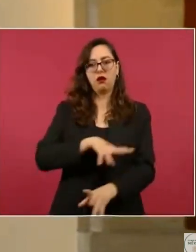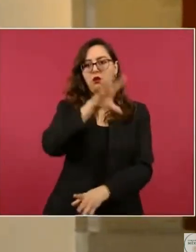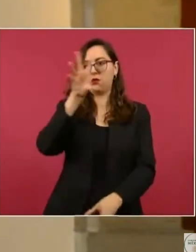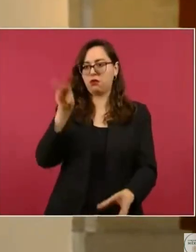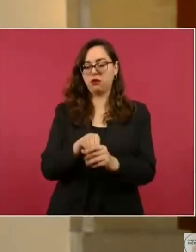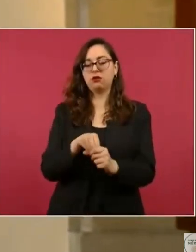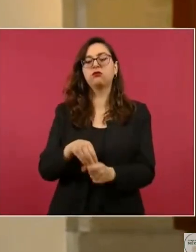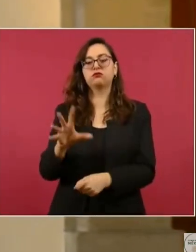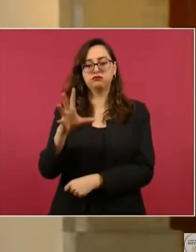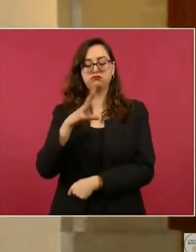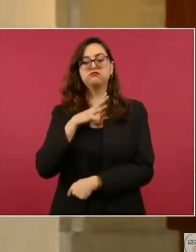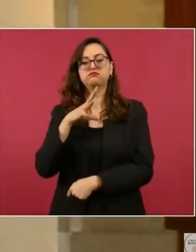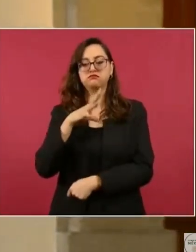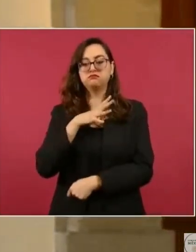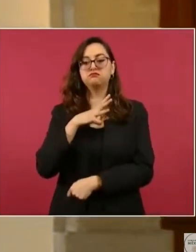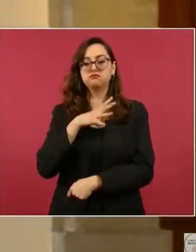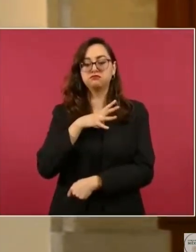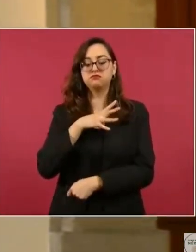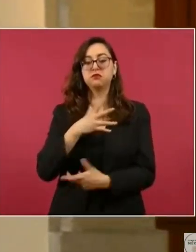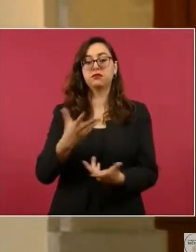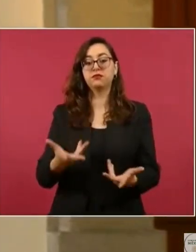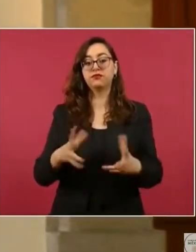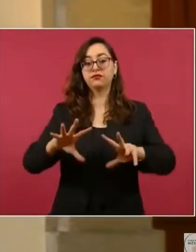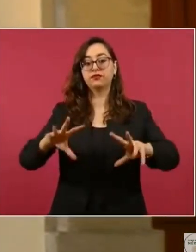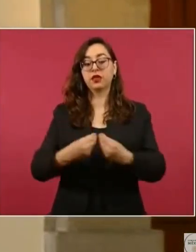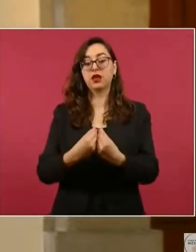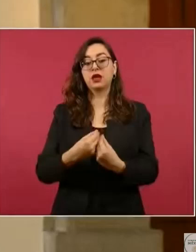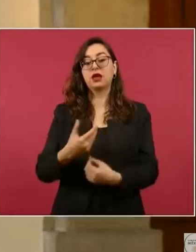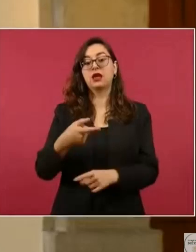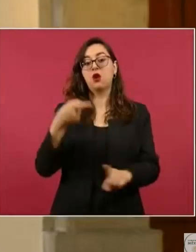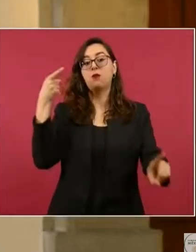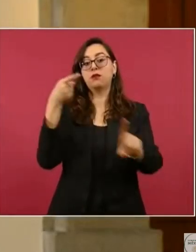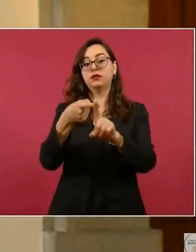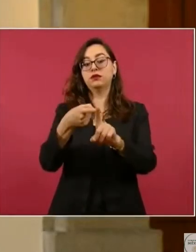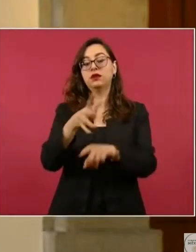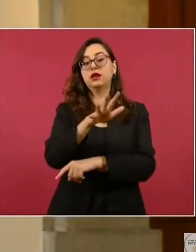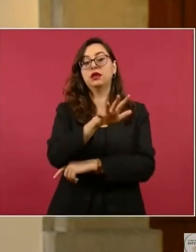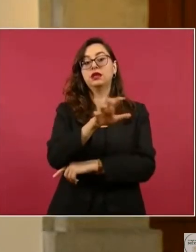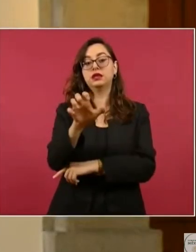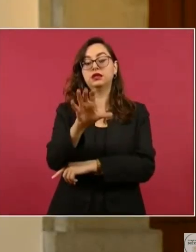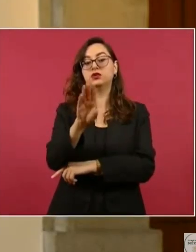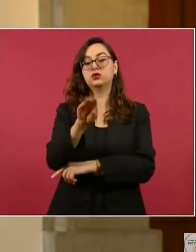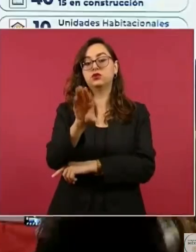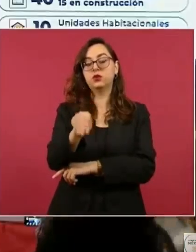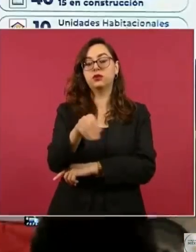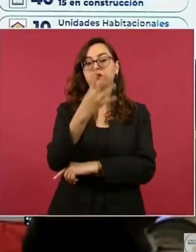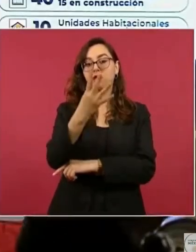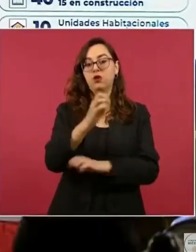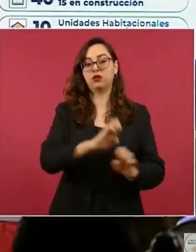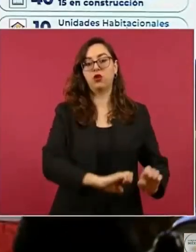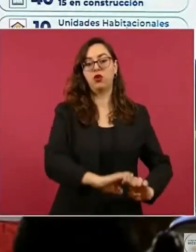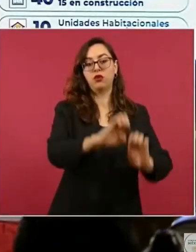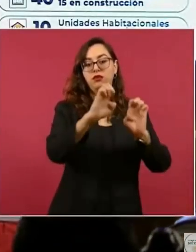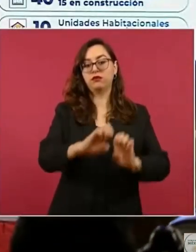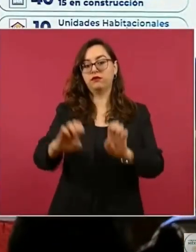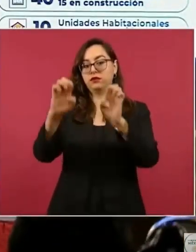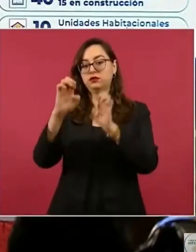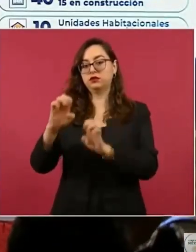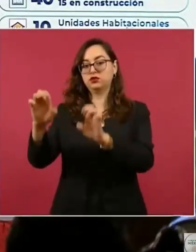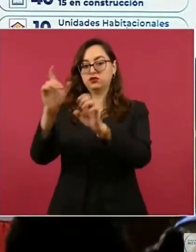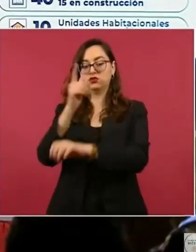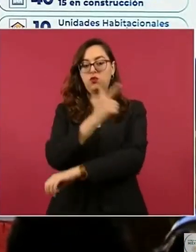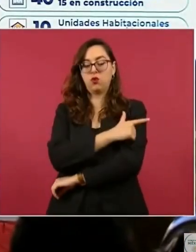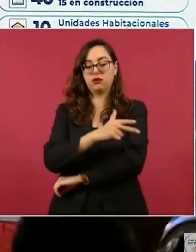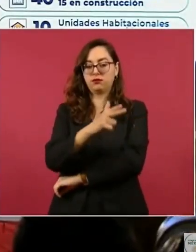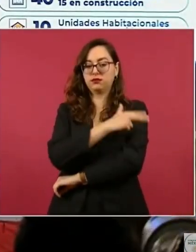Nacional para tener un total de 594 compañías desplegadas atendiendo la seguridad de